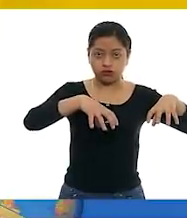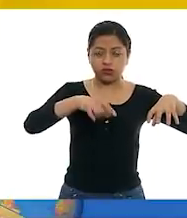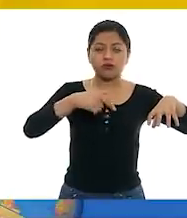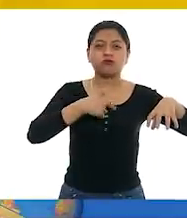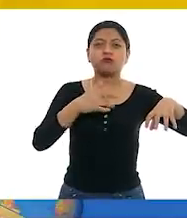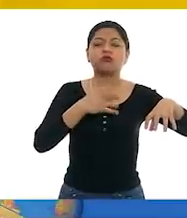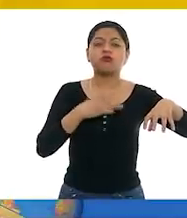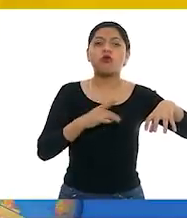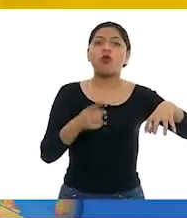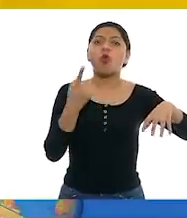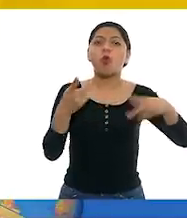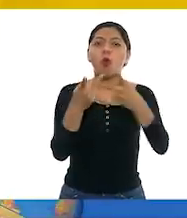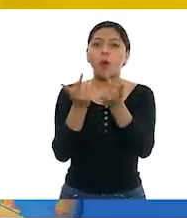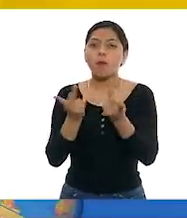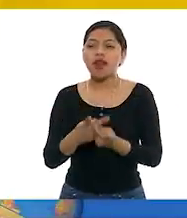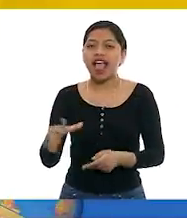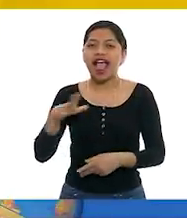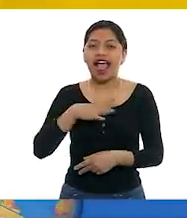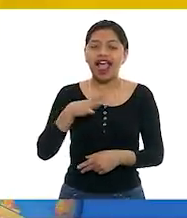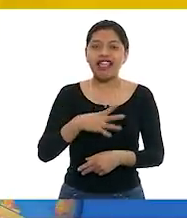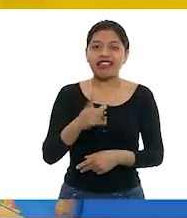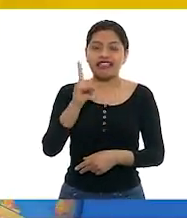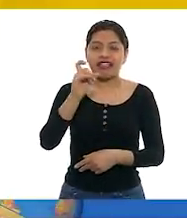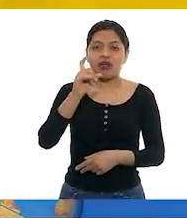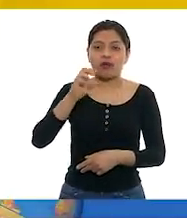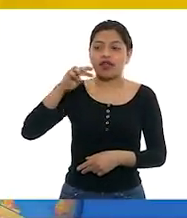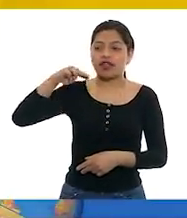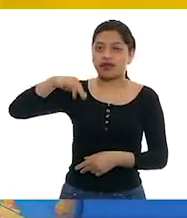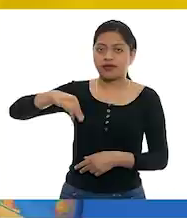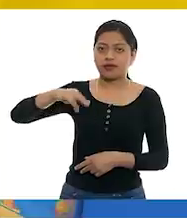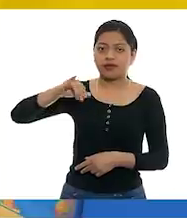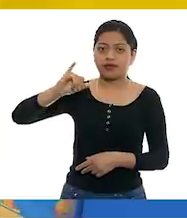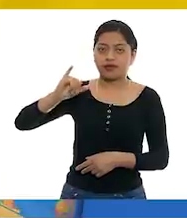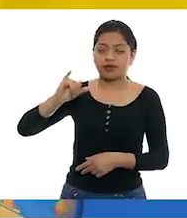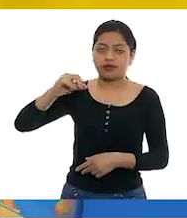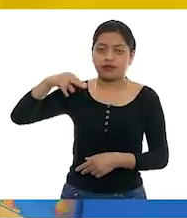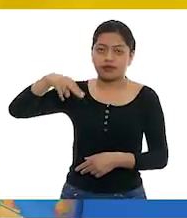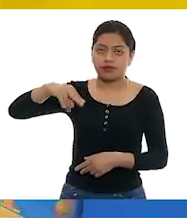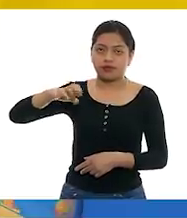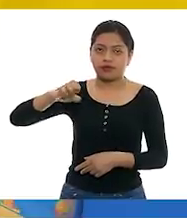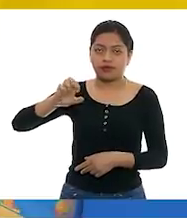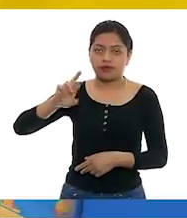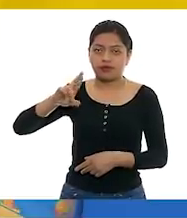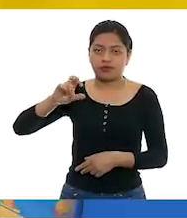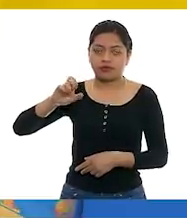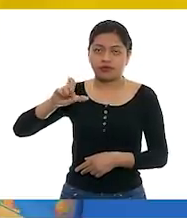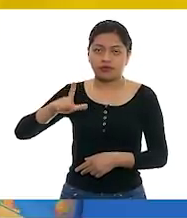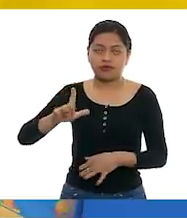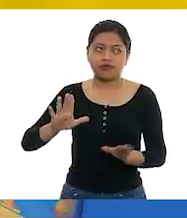la atención que un plato tenga agua mineral. Puede ser que, pues,